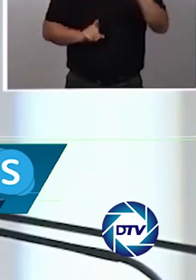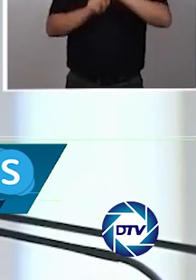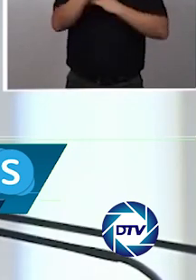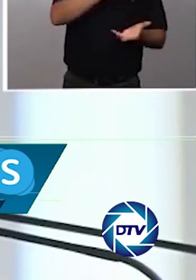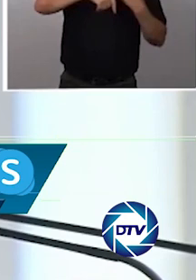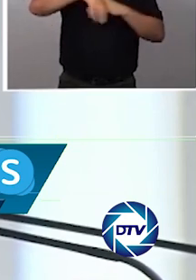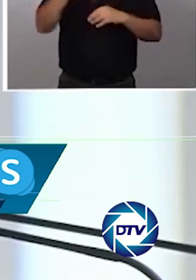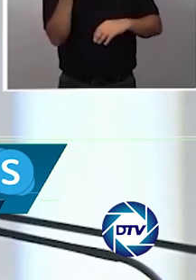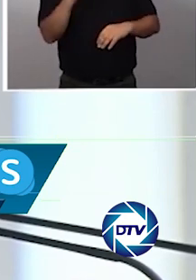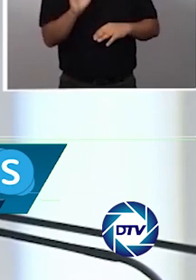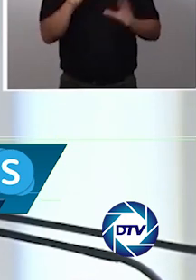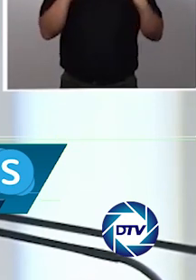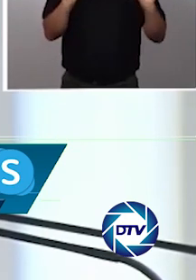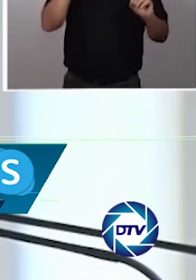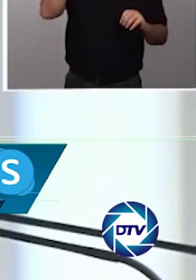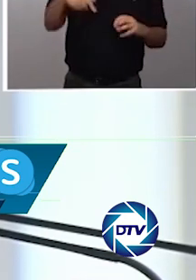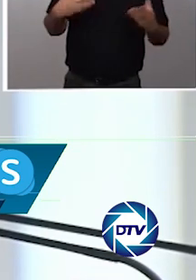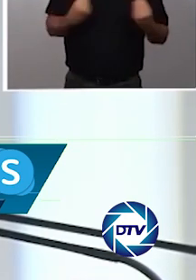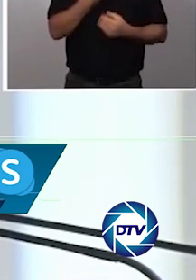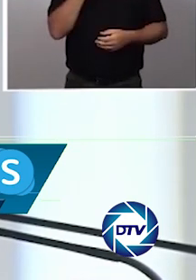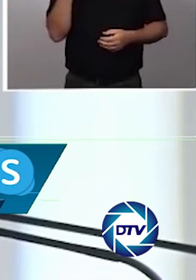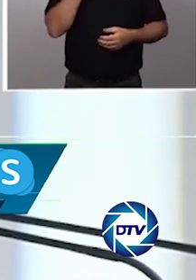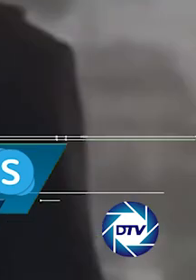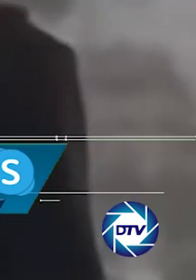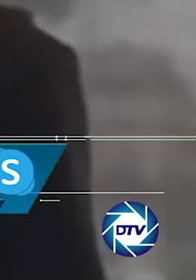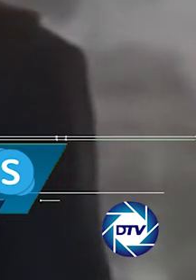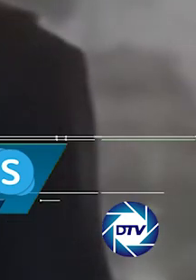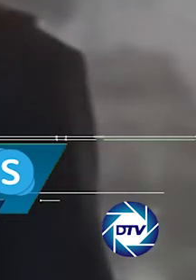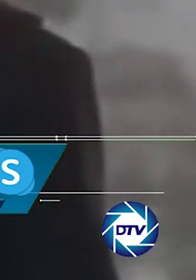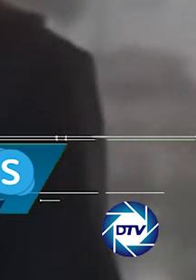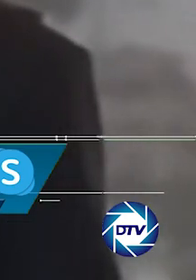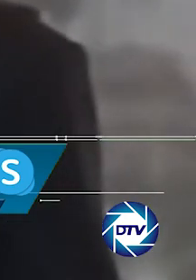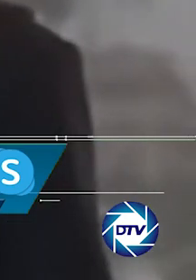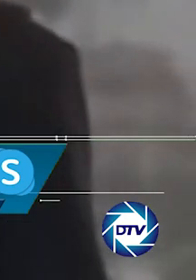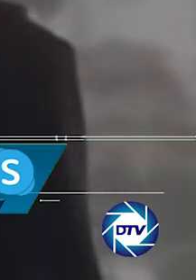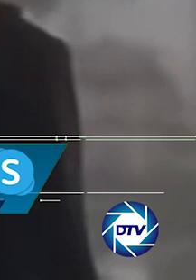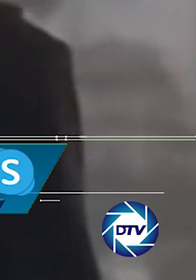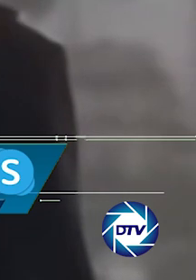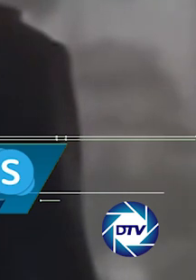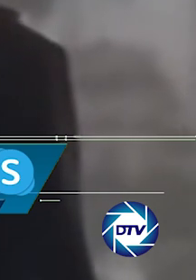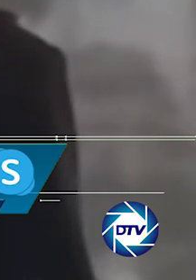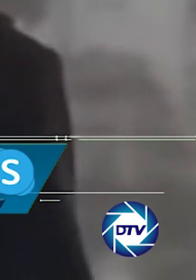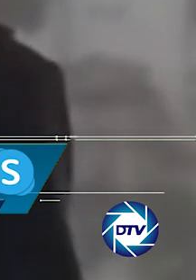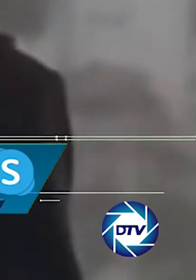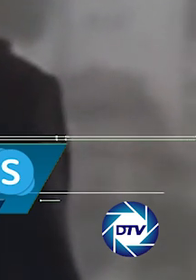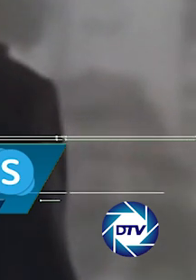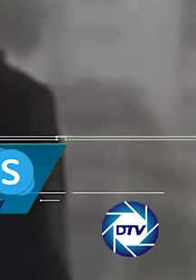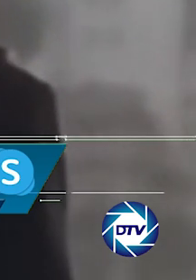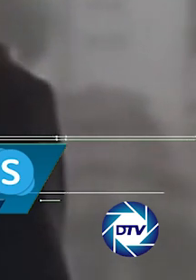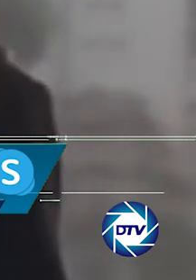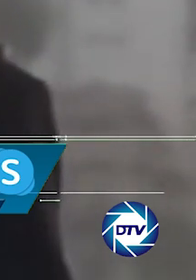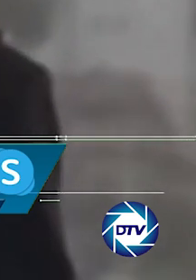venezolanos aquí en colombia y sostenidos aquí porque ando tan los han echado por